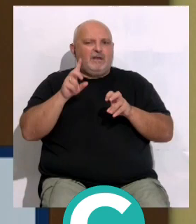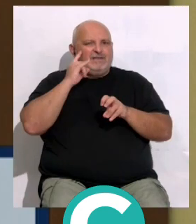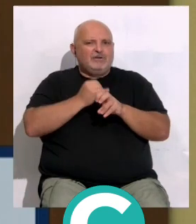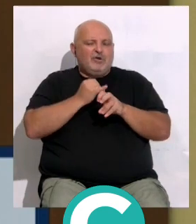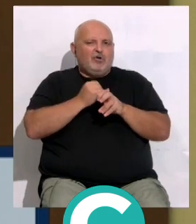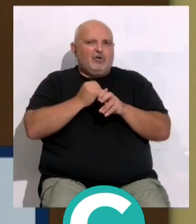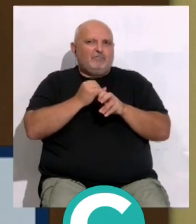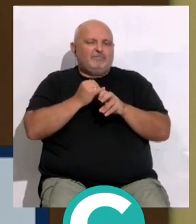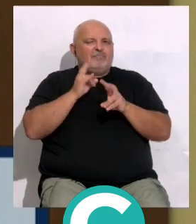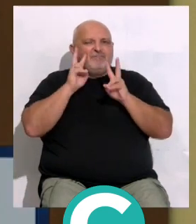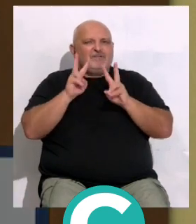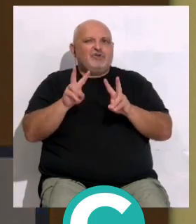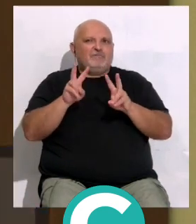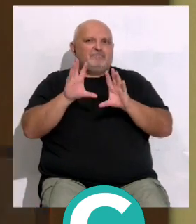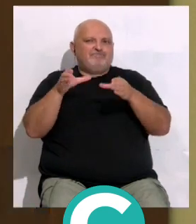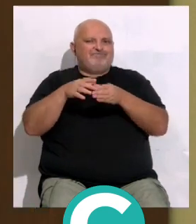psicoterapéutica, es simplemente una visión